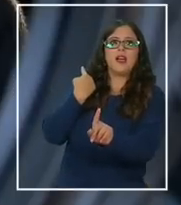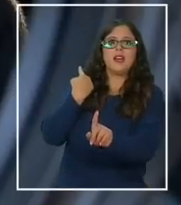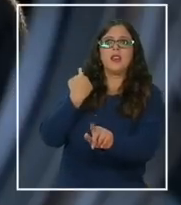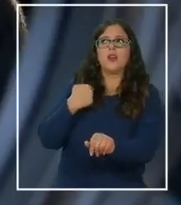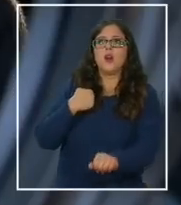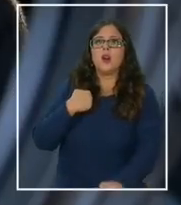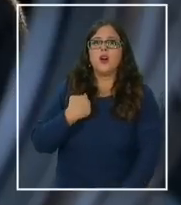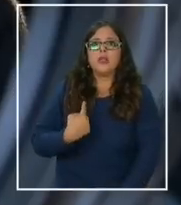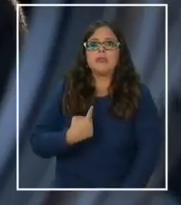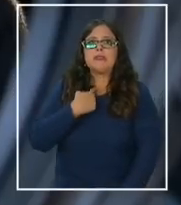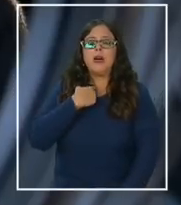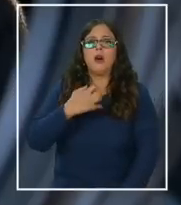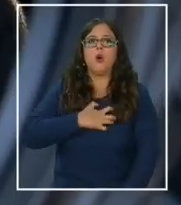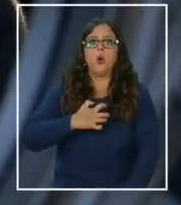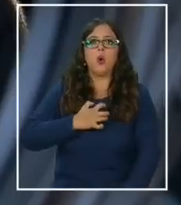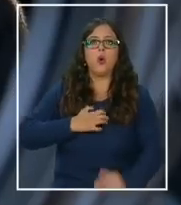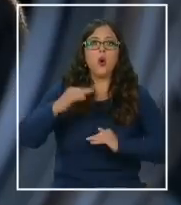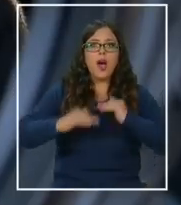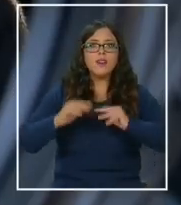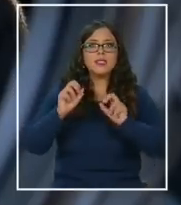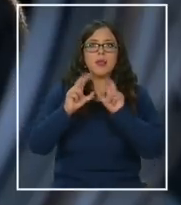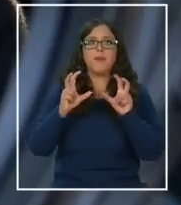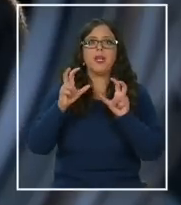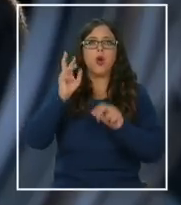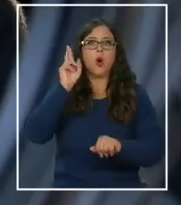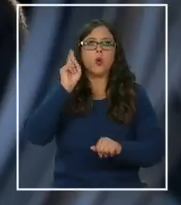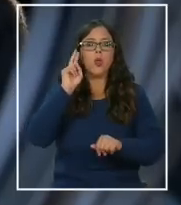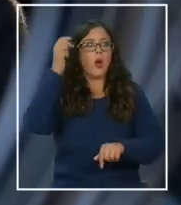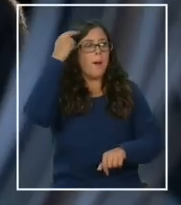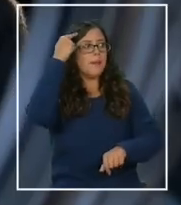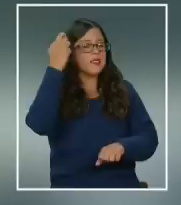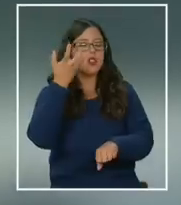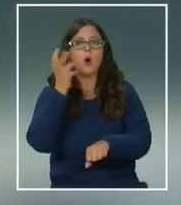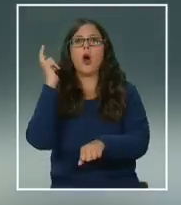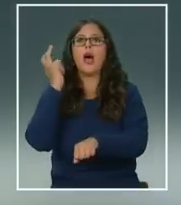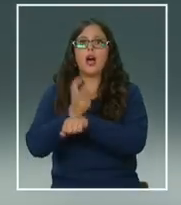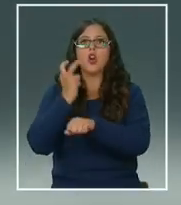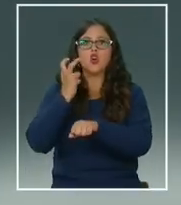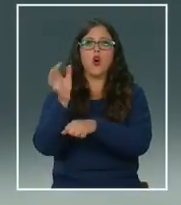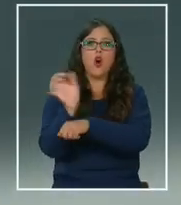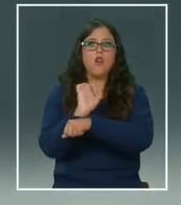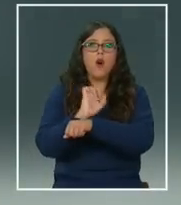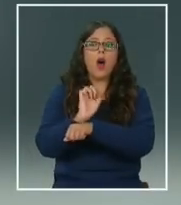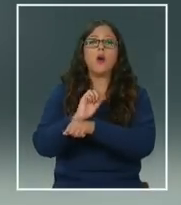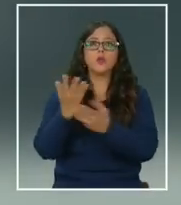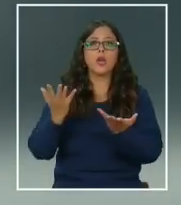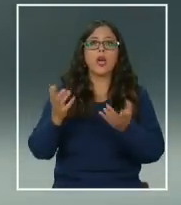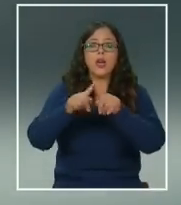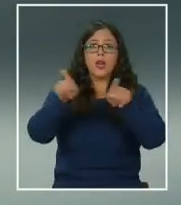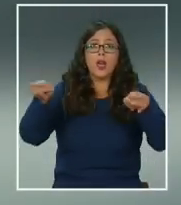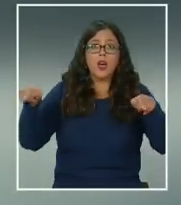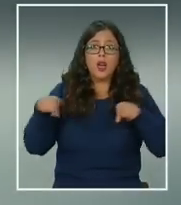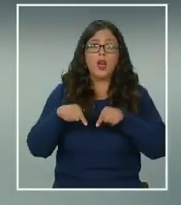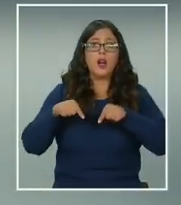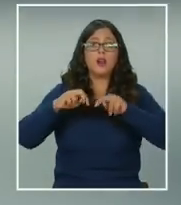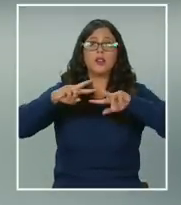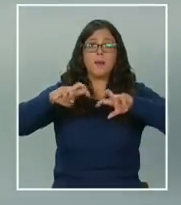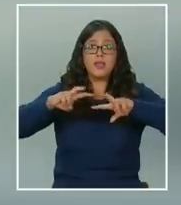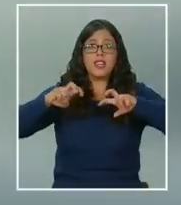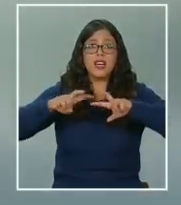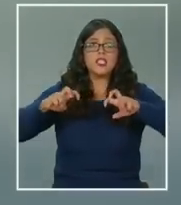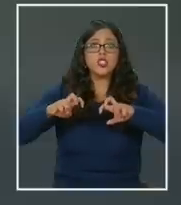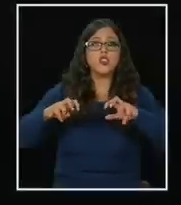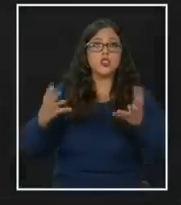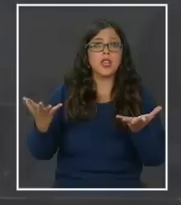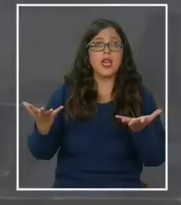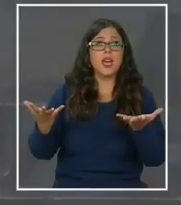mal. A veces uno despierta con un ruido pensando que le están robando la camioneta. La Brigada de Investigación Criminal Maipú logró desbaratar a